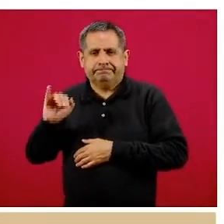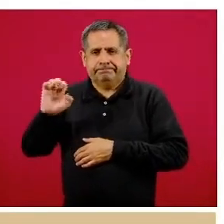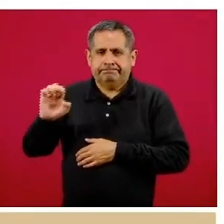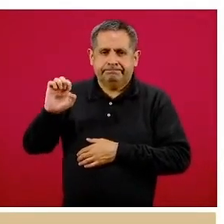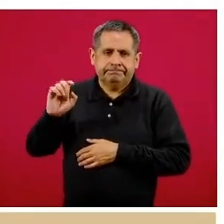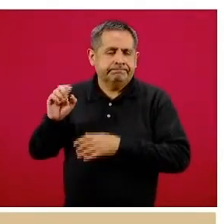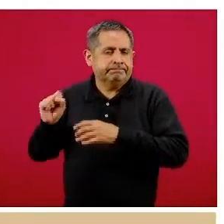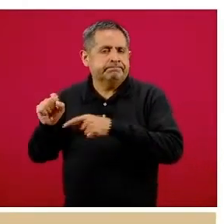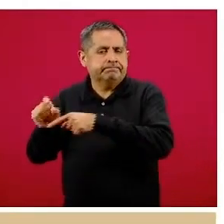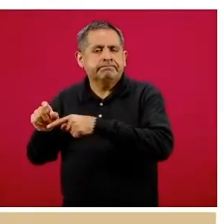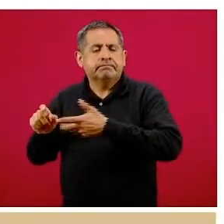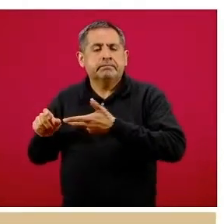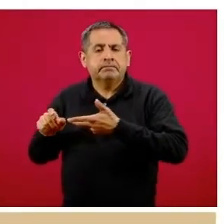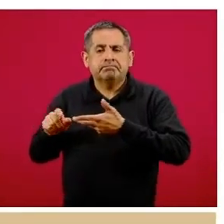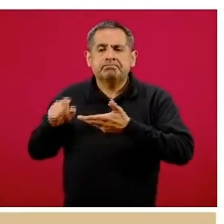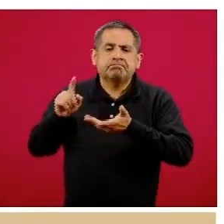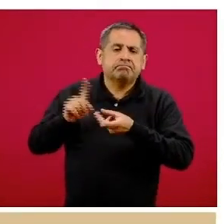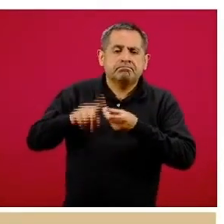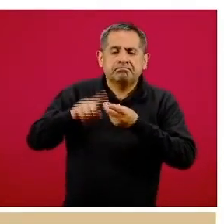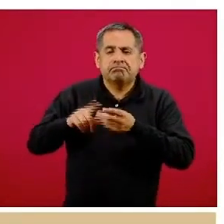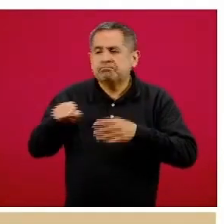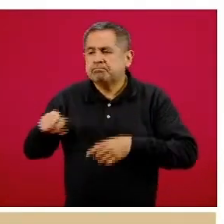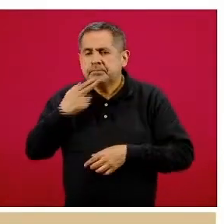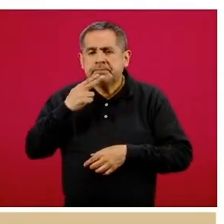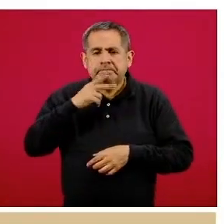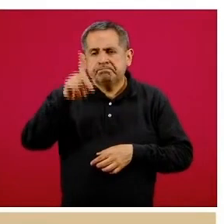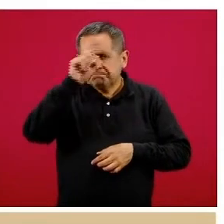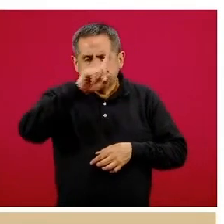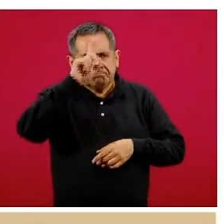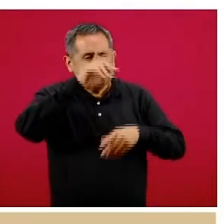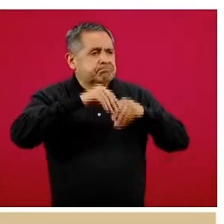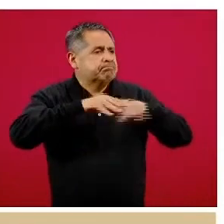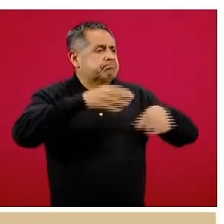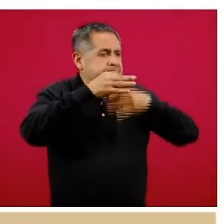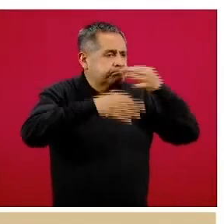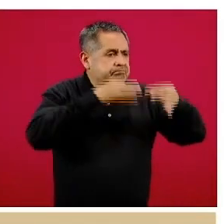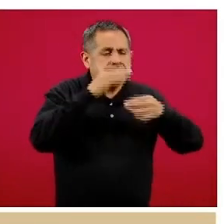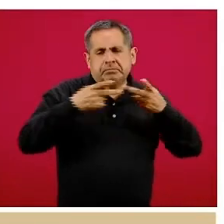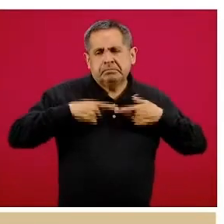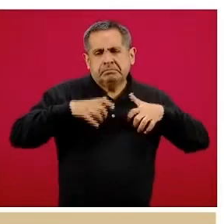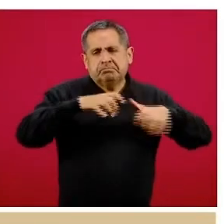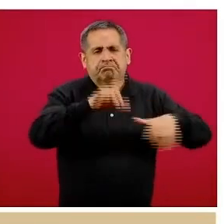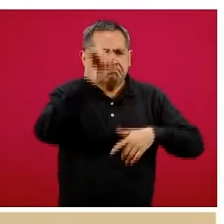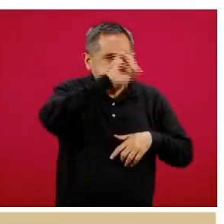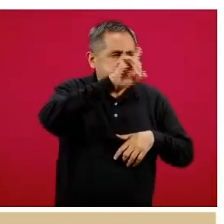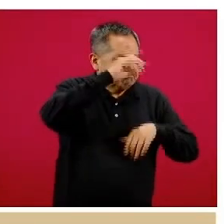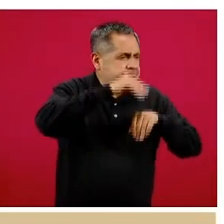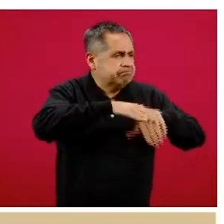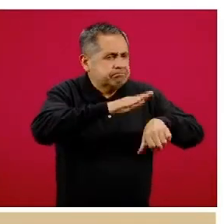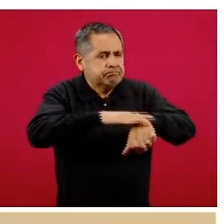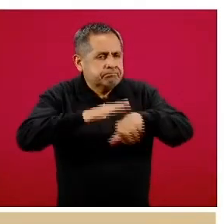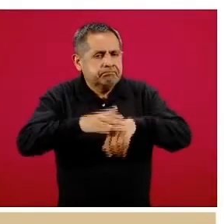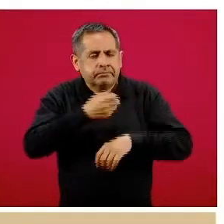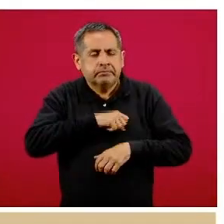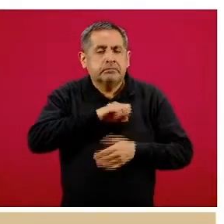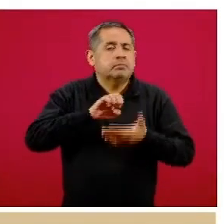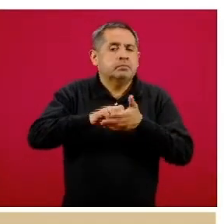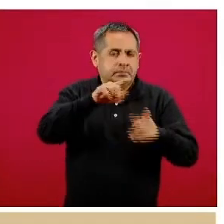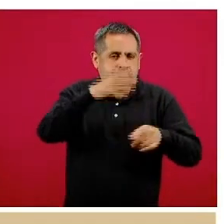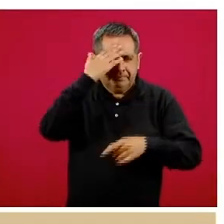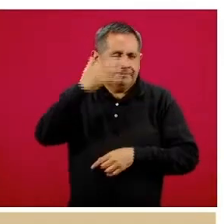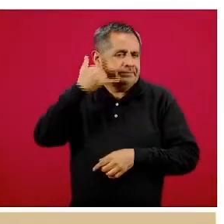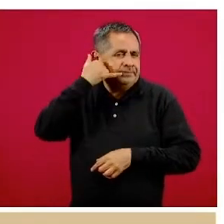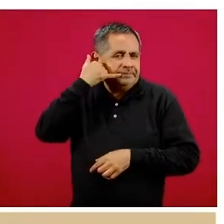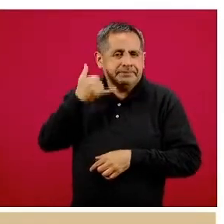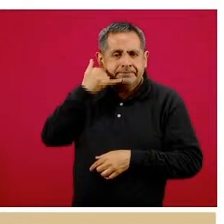como un centro además también de orientación para información de salud a la población. Recordarán pues el centro de atención telefónica,